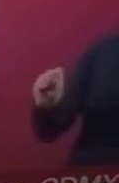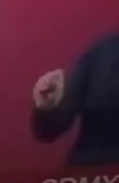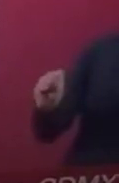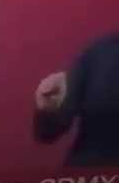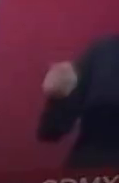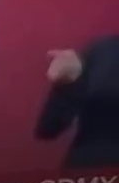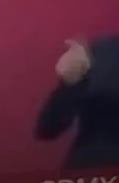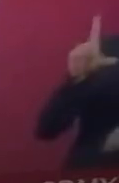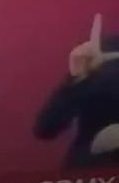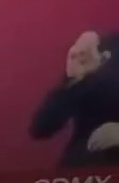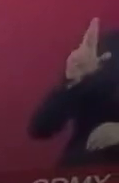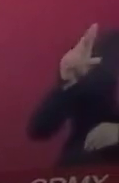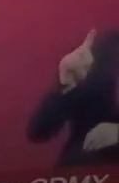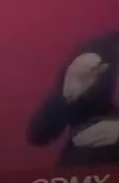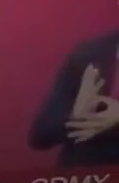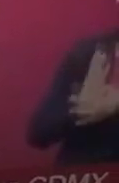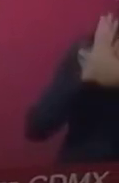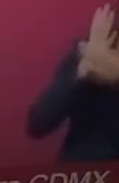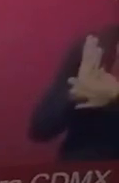norte.